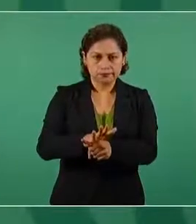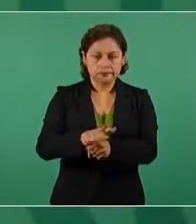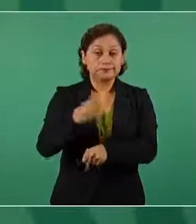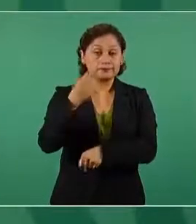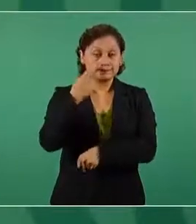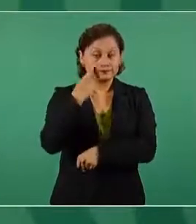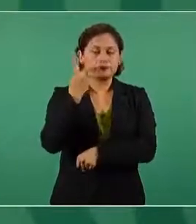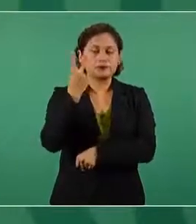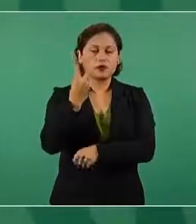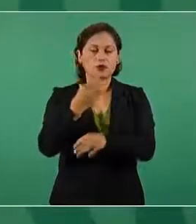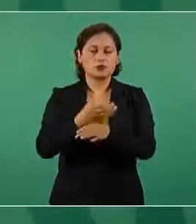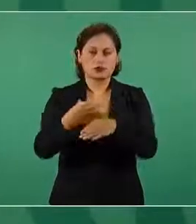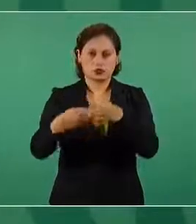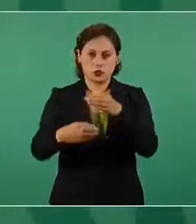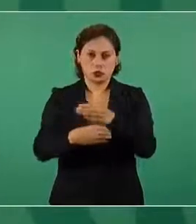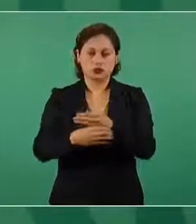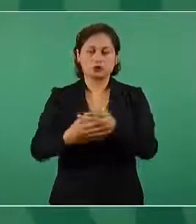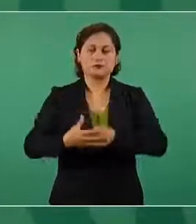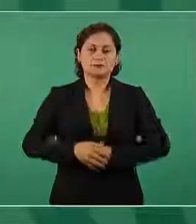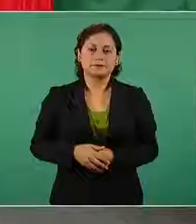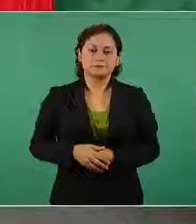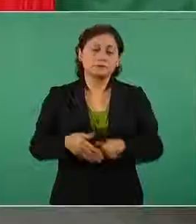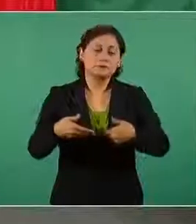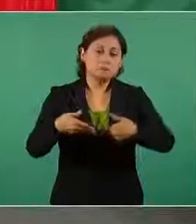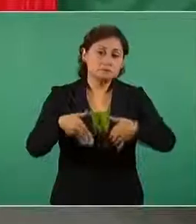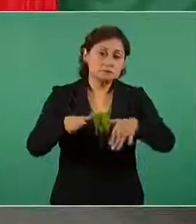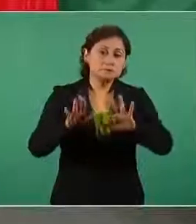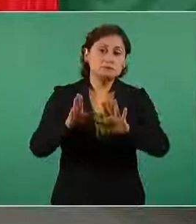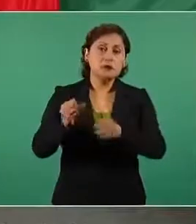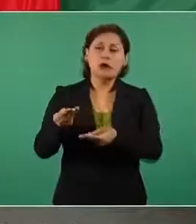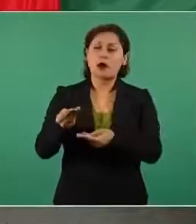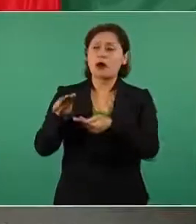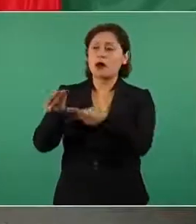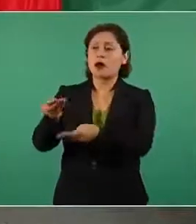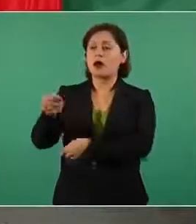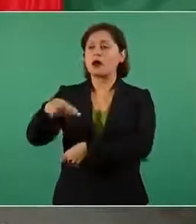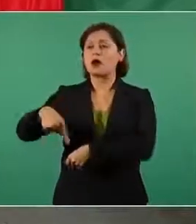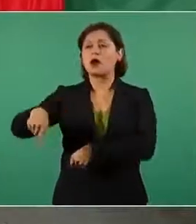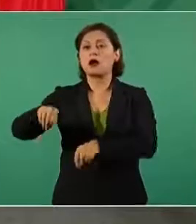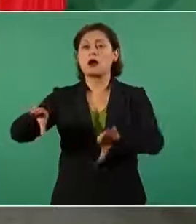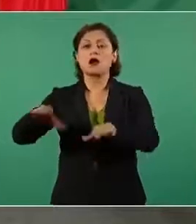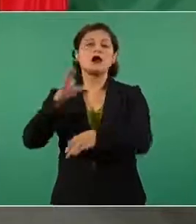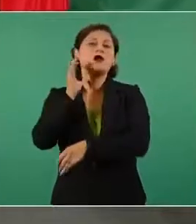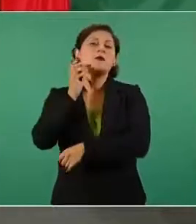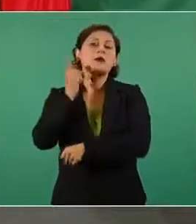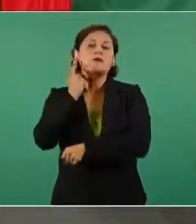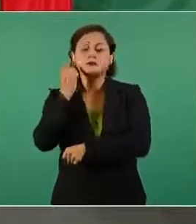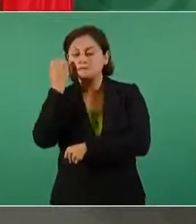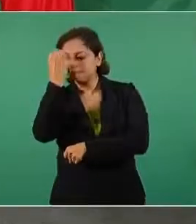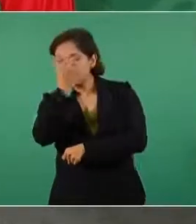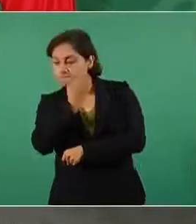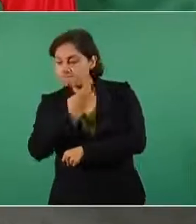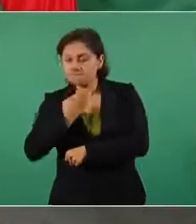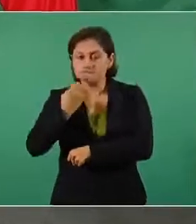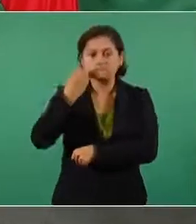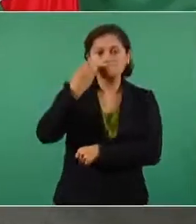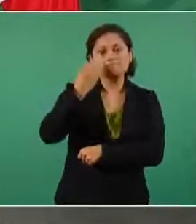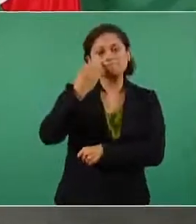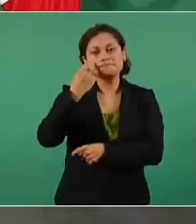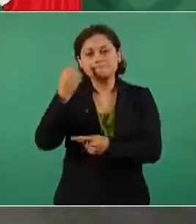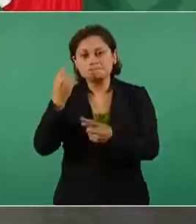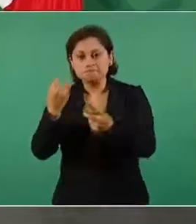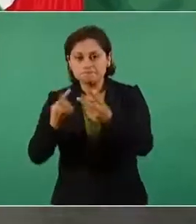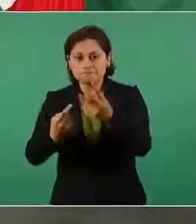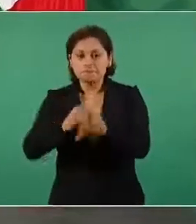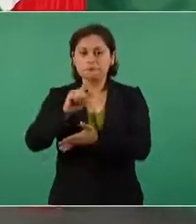Ya una vez que se analice el presupuesto en la Cámara, la ley de